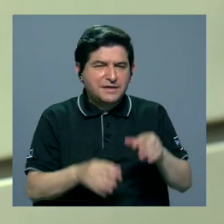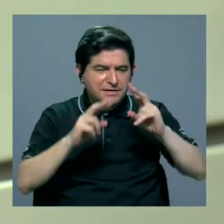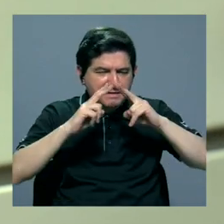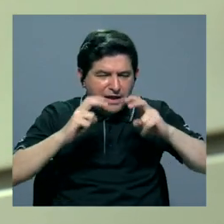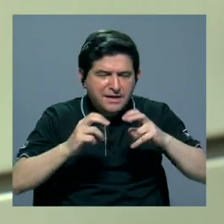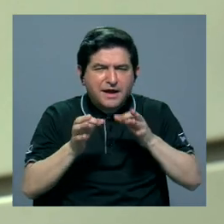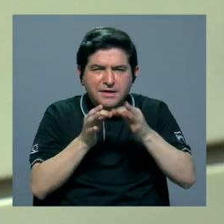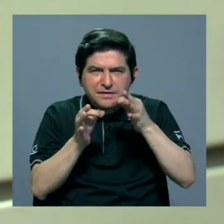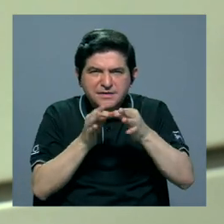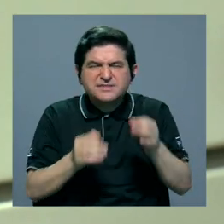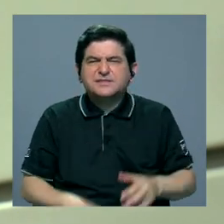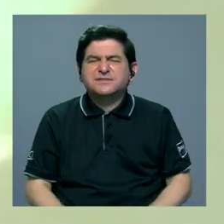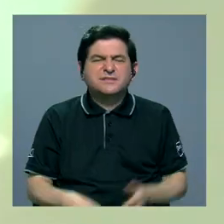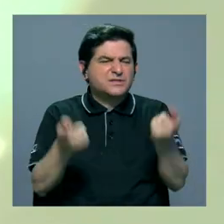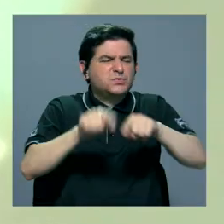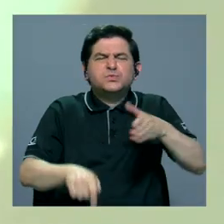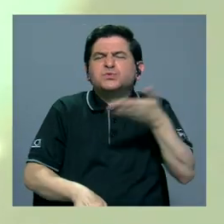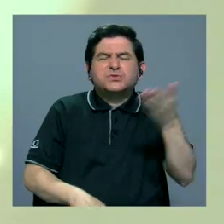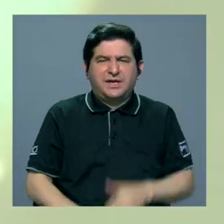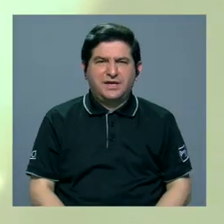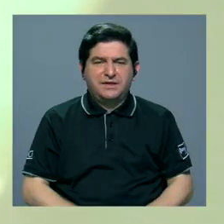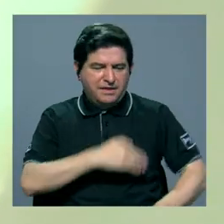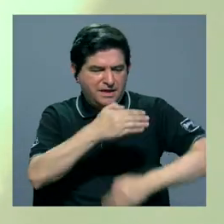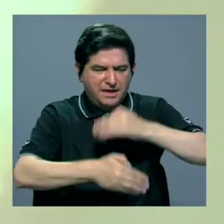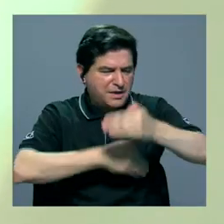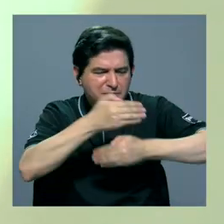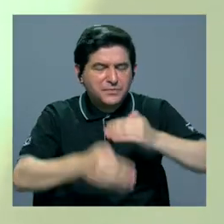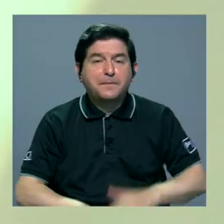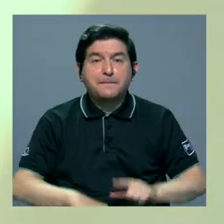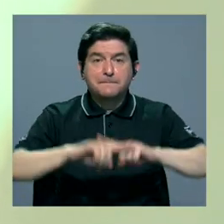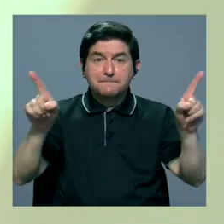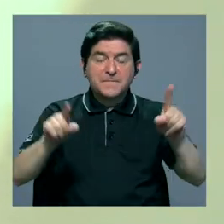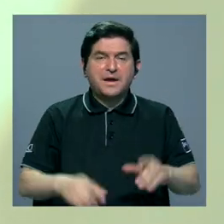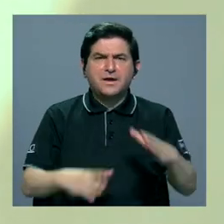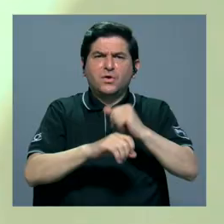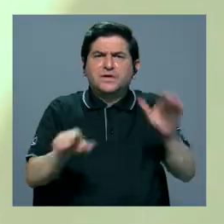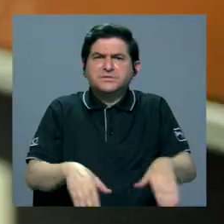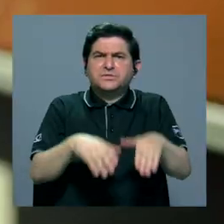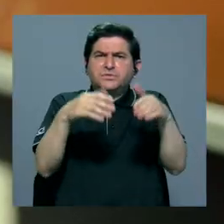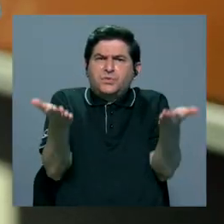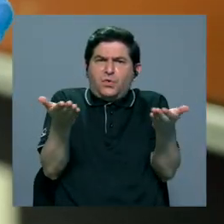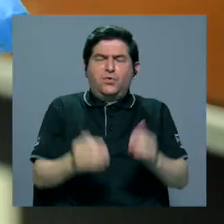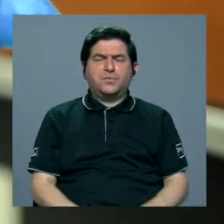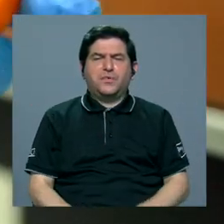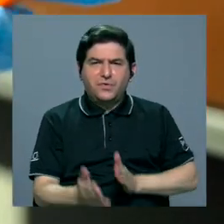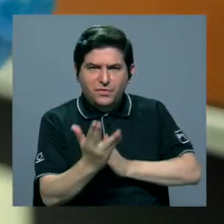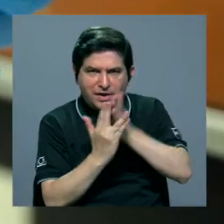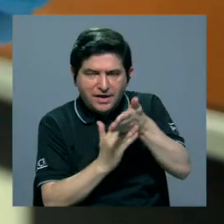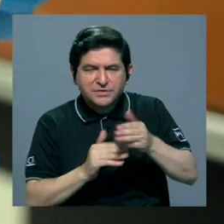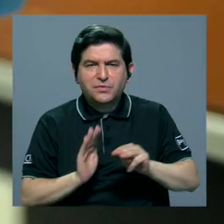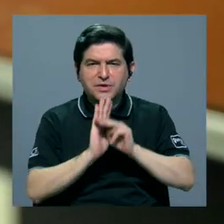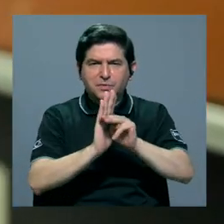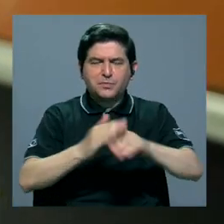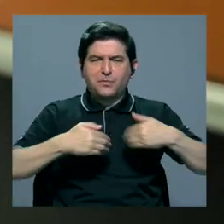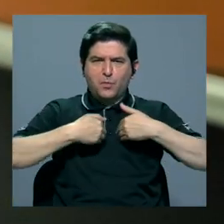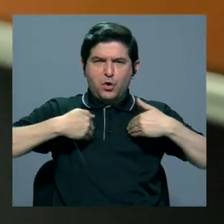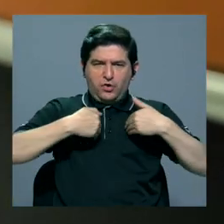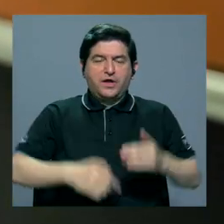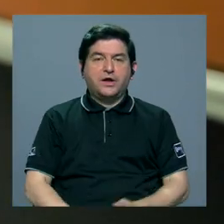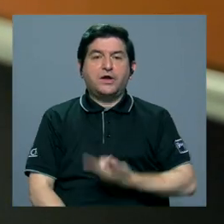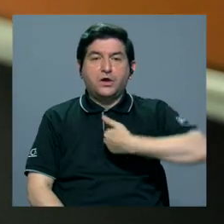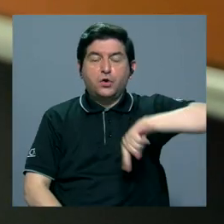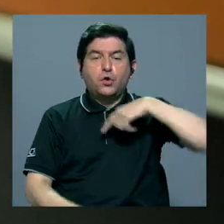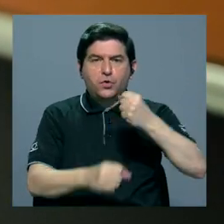está pasando con las células? ¿Qué les pasa en el proceso? Pero ¿cómo lo están haciendo? A través de un modelo animal.